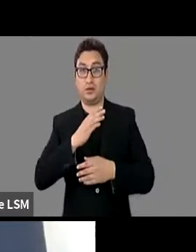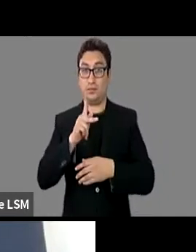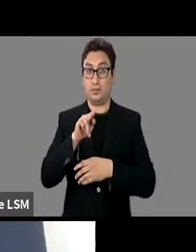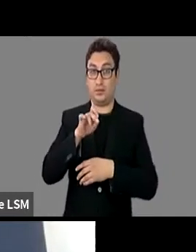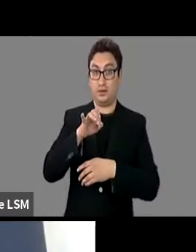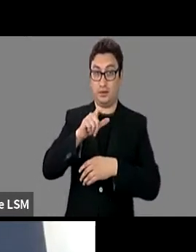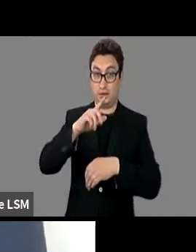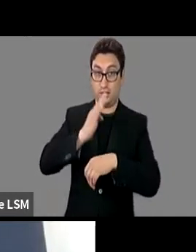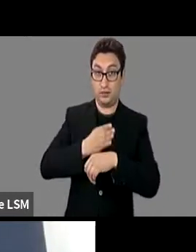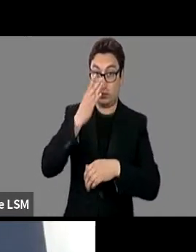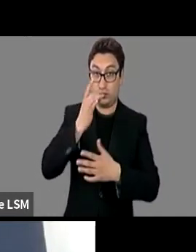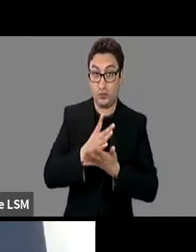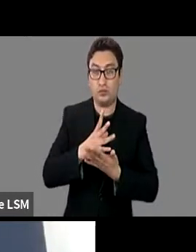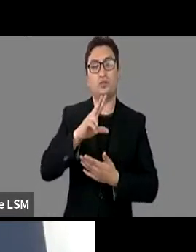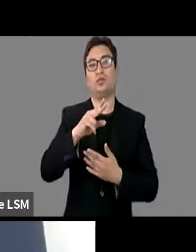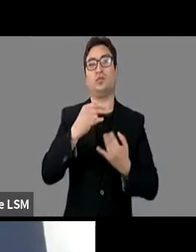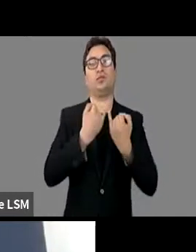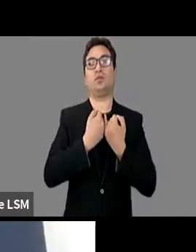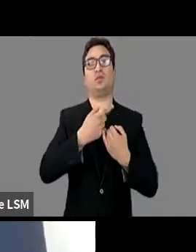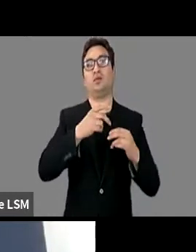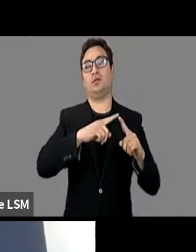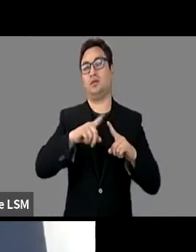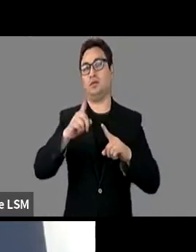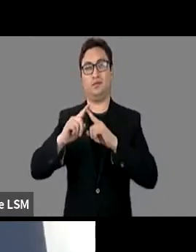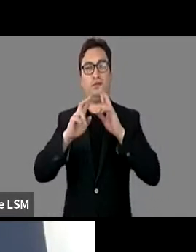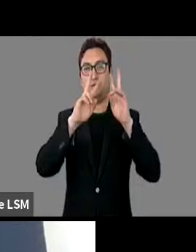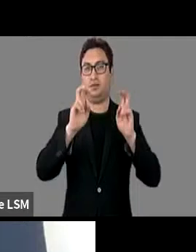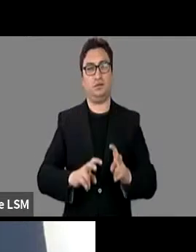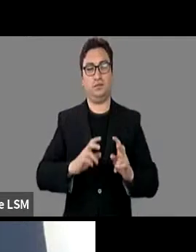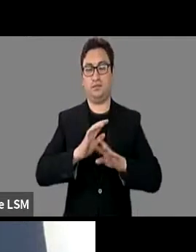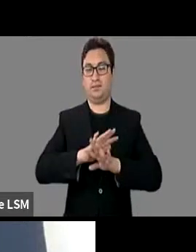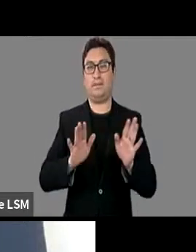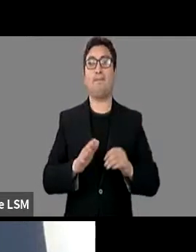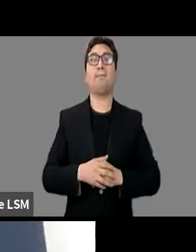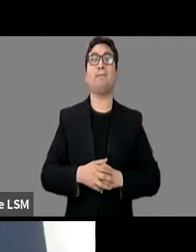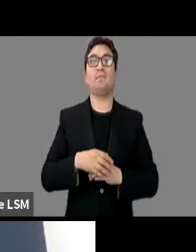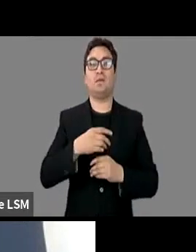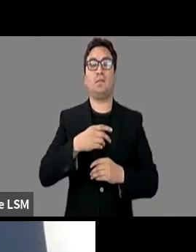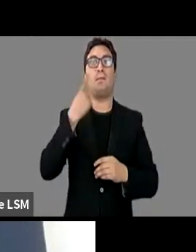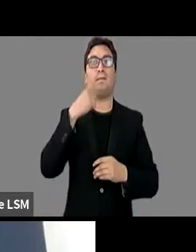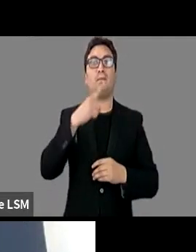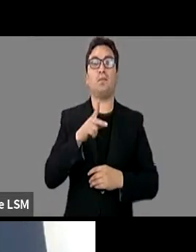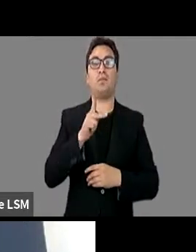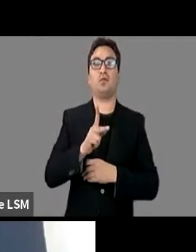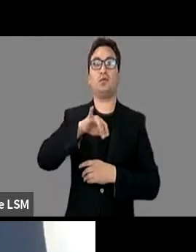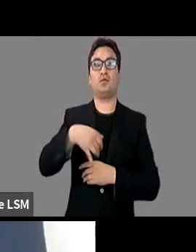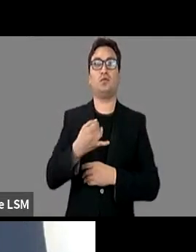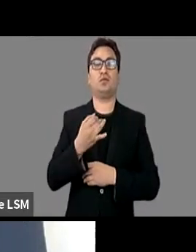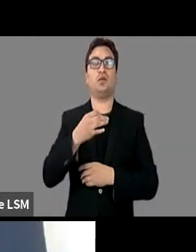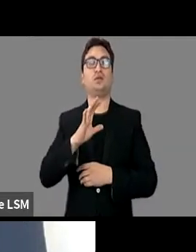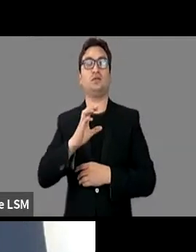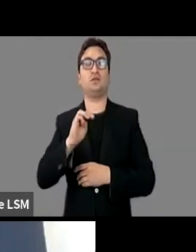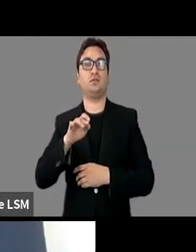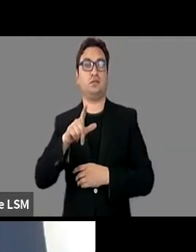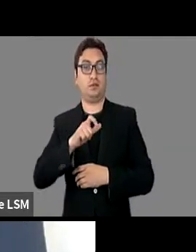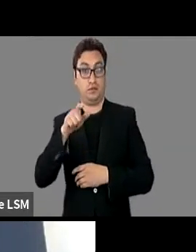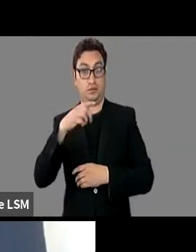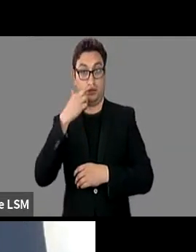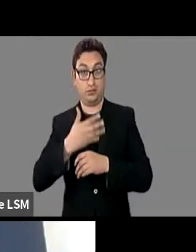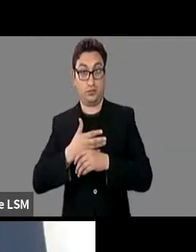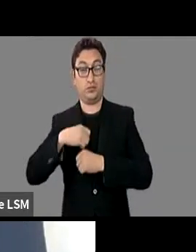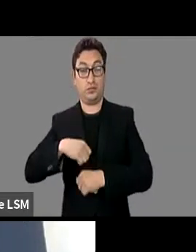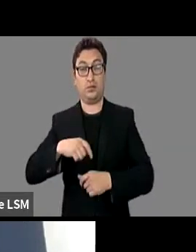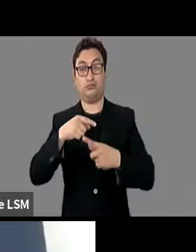las materias en donde resuelve el Poder Judicial de la Ciudad de México. Y no